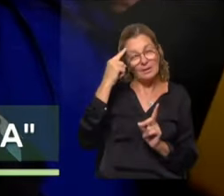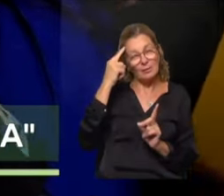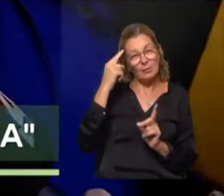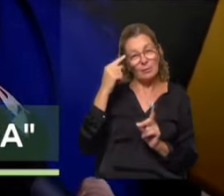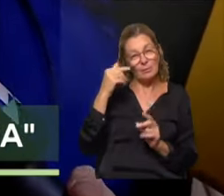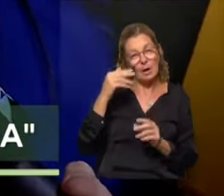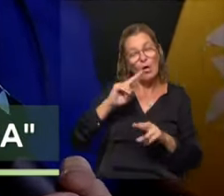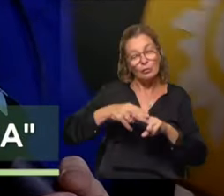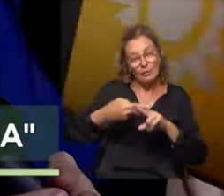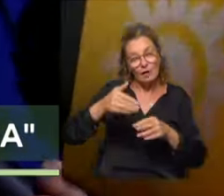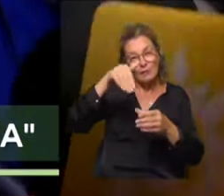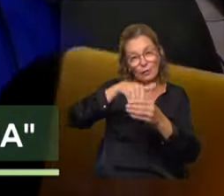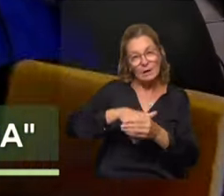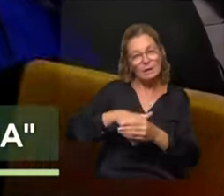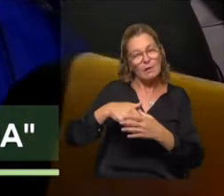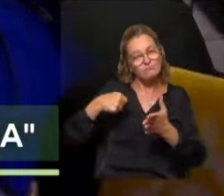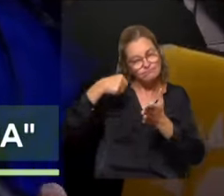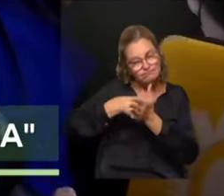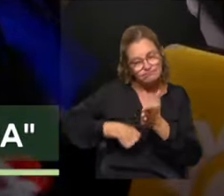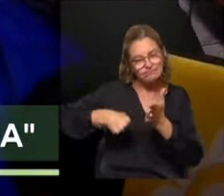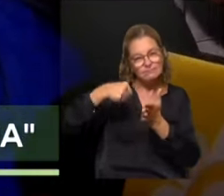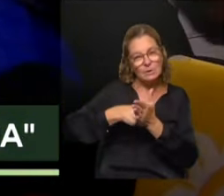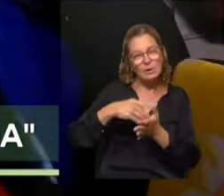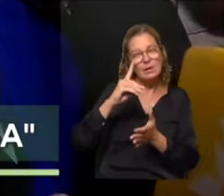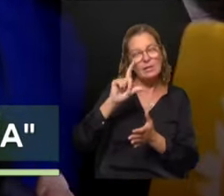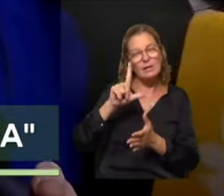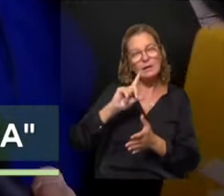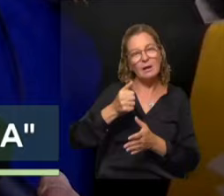haber balotaje y hay que cincharla. ¿Con Delgado?